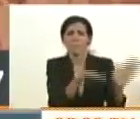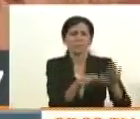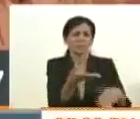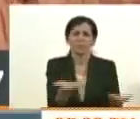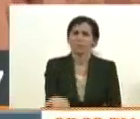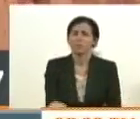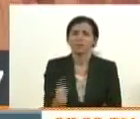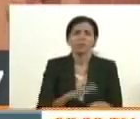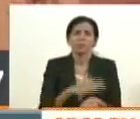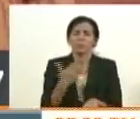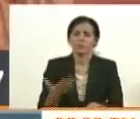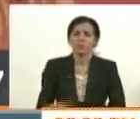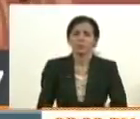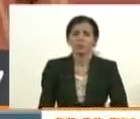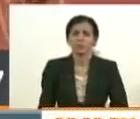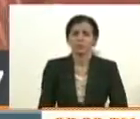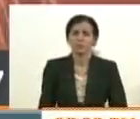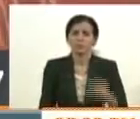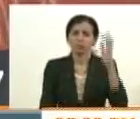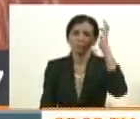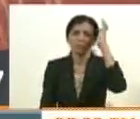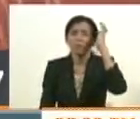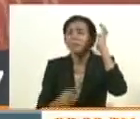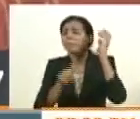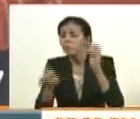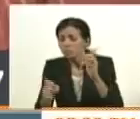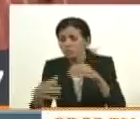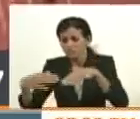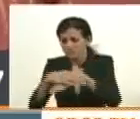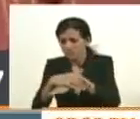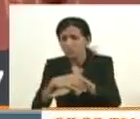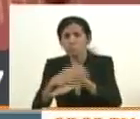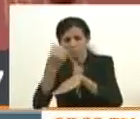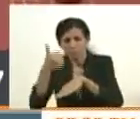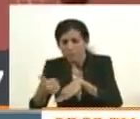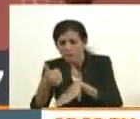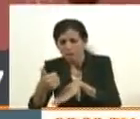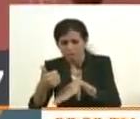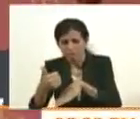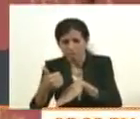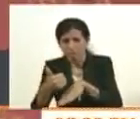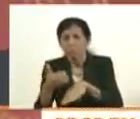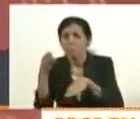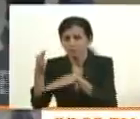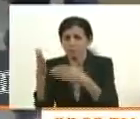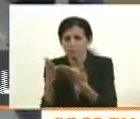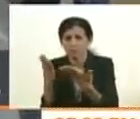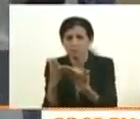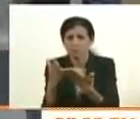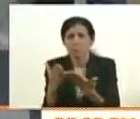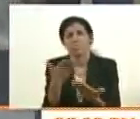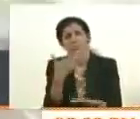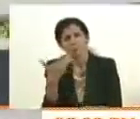les preguntan si los zapatos que usan están buenos para que puedan ir al colegio?